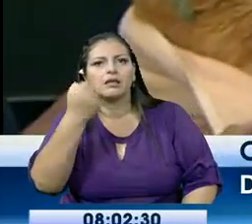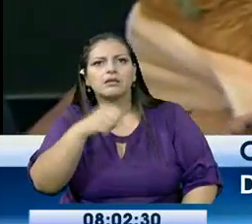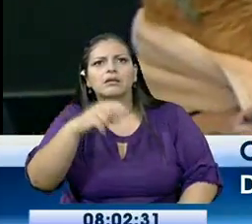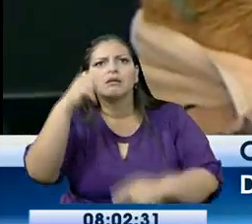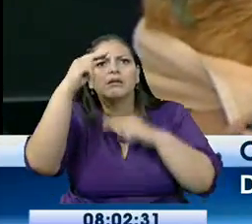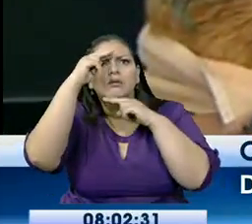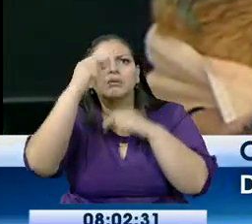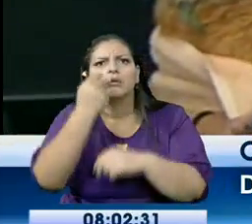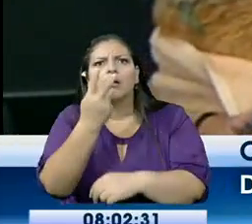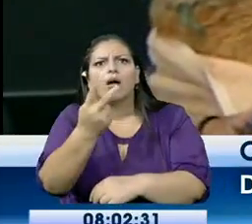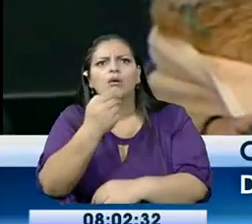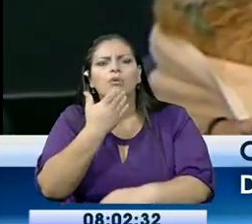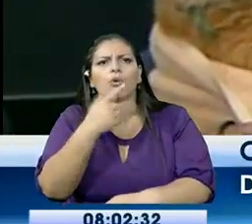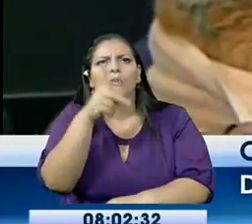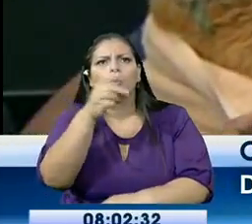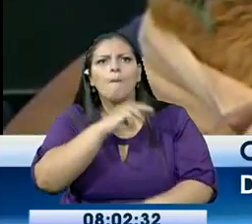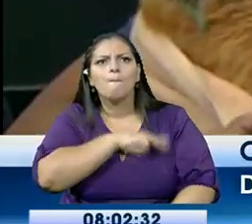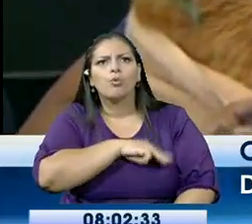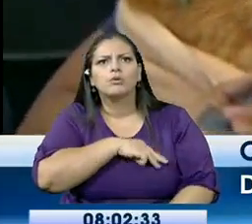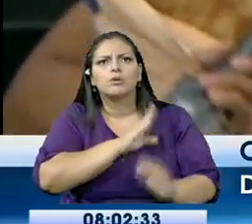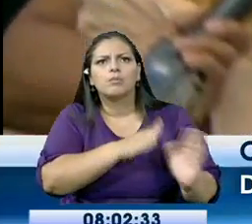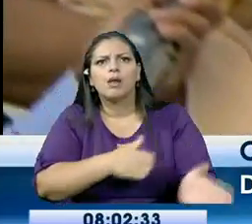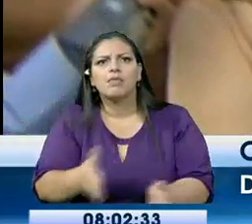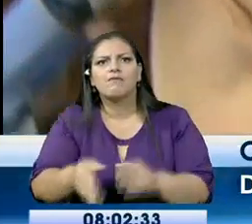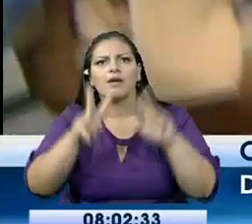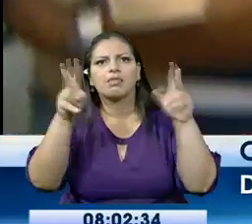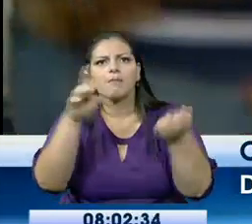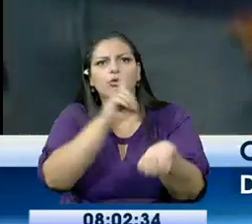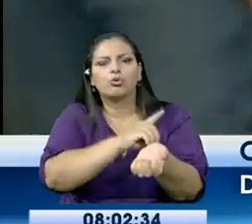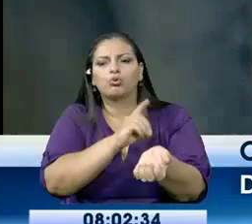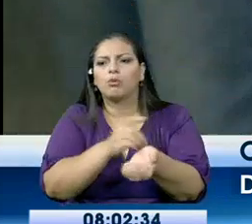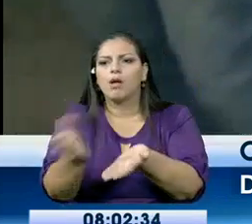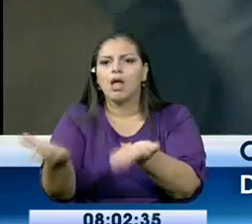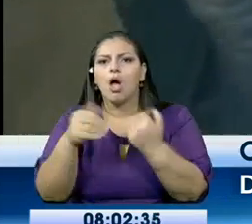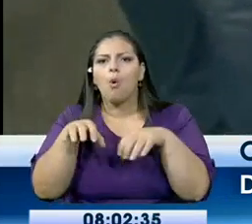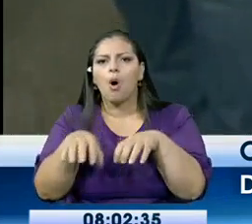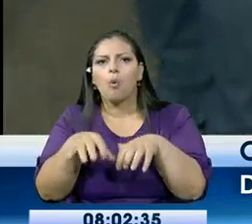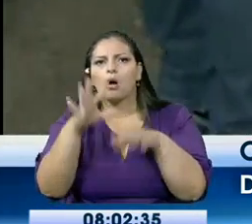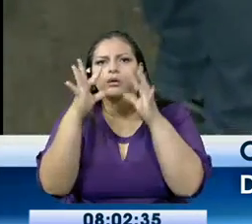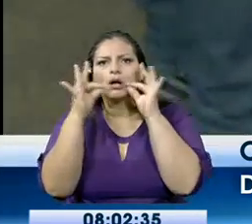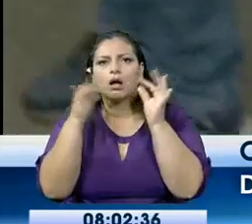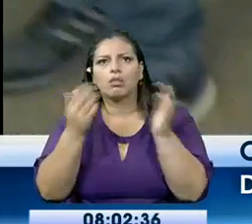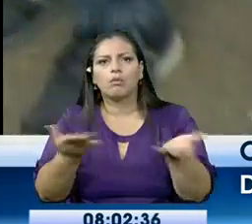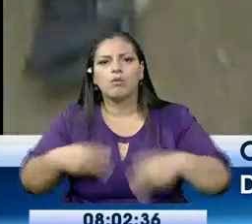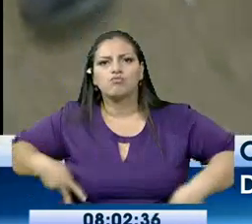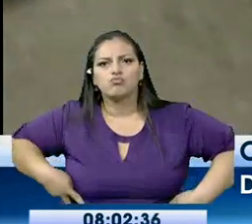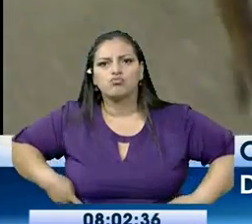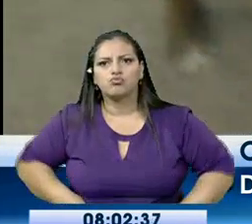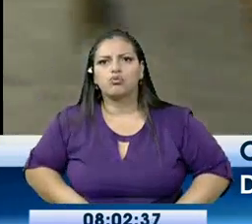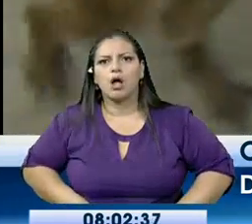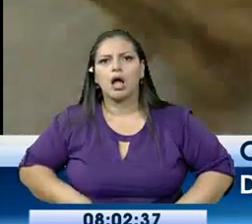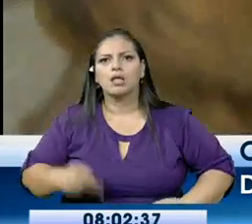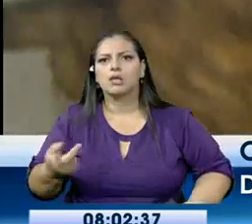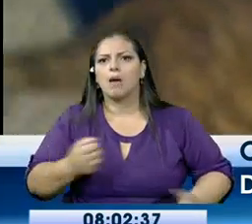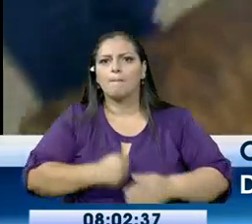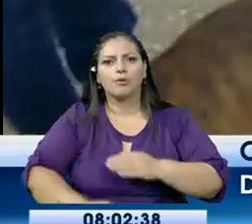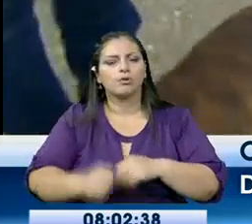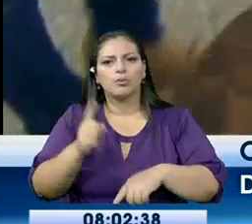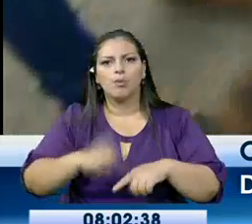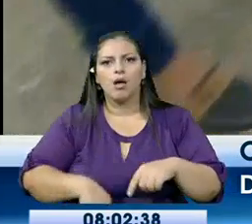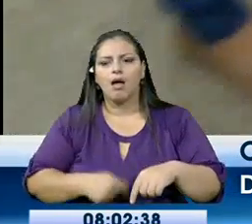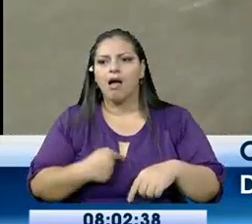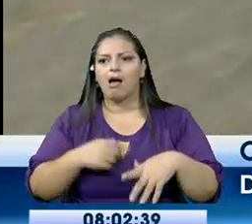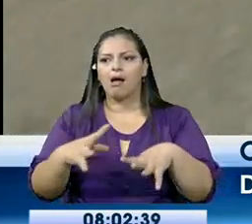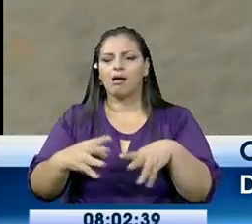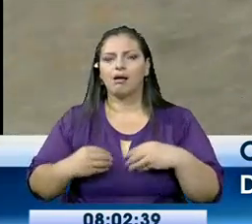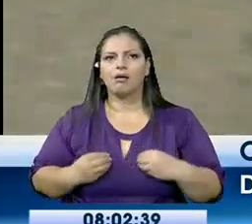acá este carrito brindando la oportunidad de castrar a los animalitos, en especial a los machos, por el momento indican los médicos. Y me